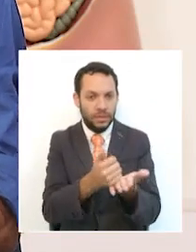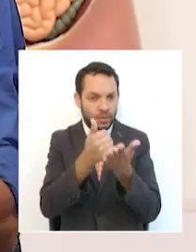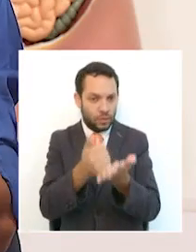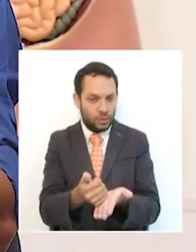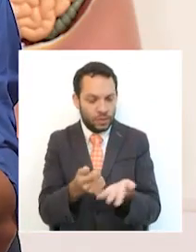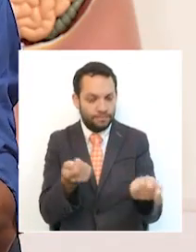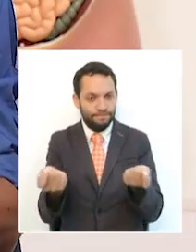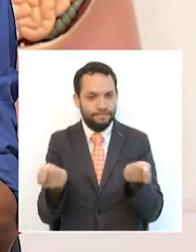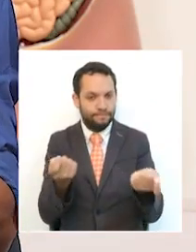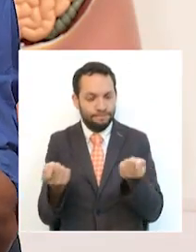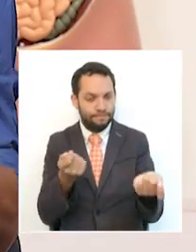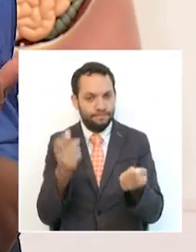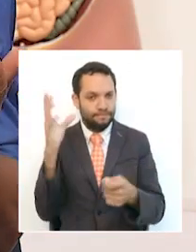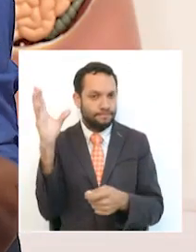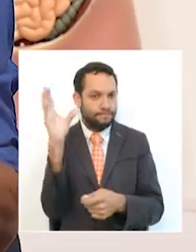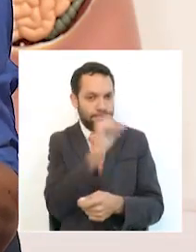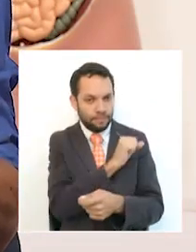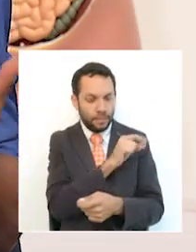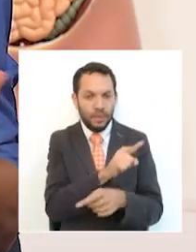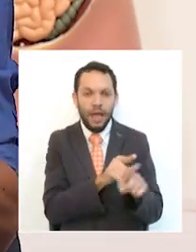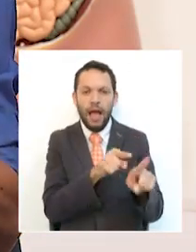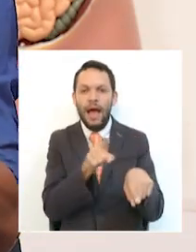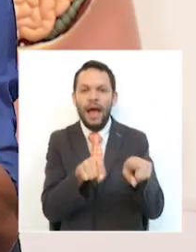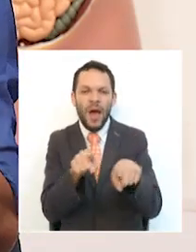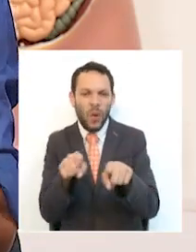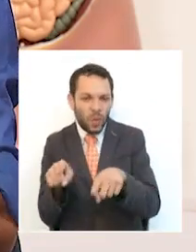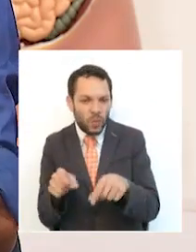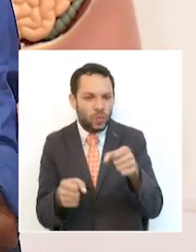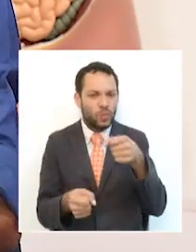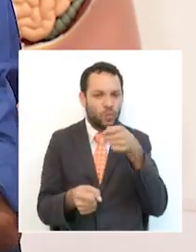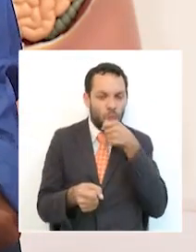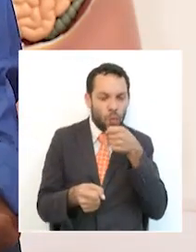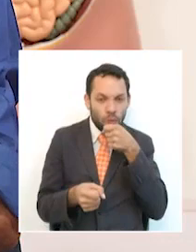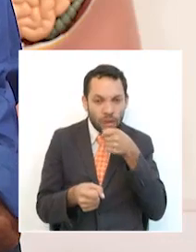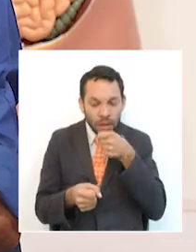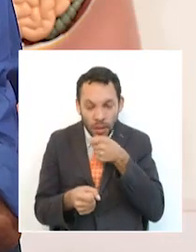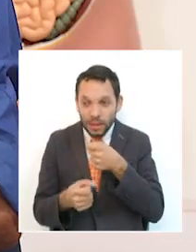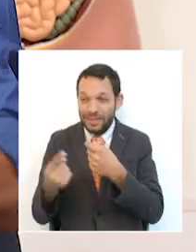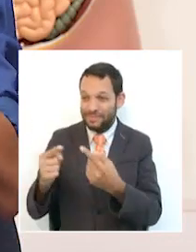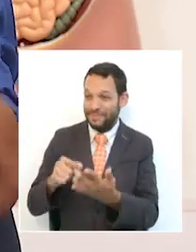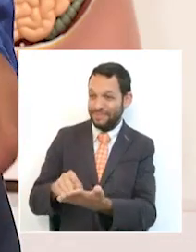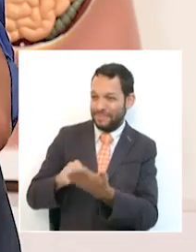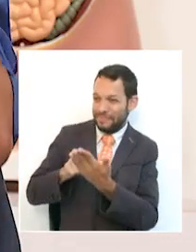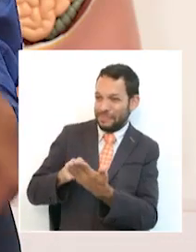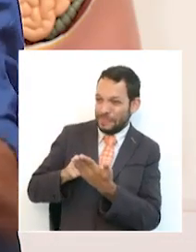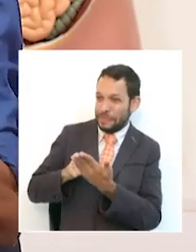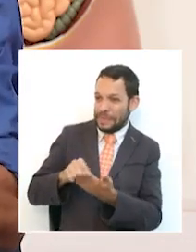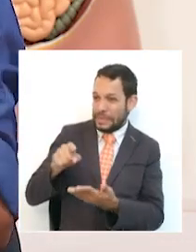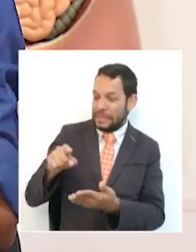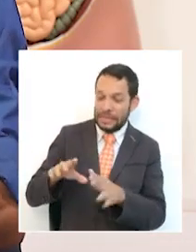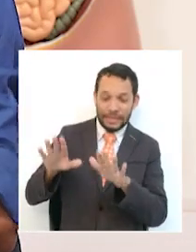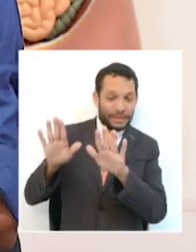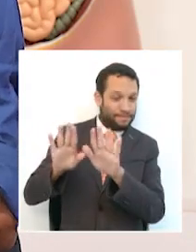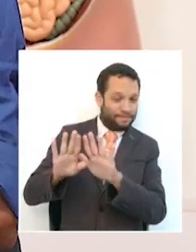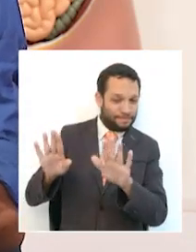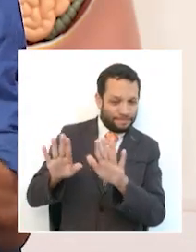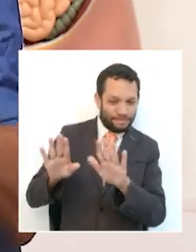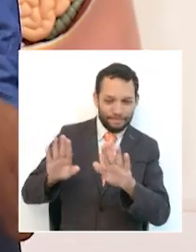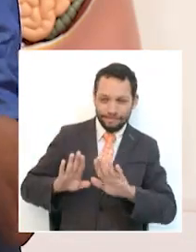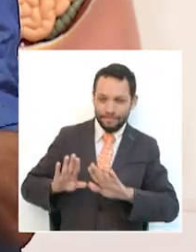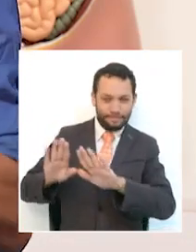hay noticias que que de verdad no son necesarias en este momento usted cierre sus